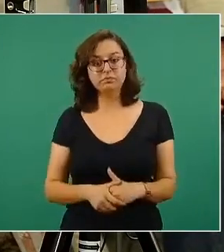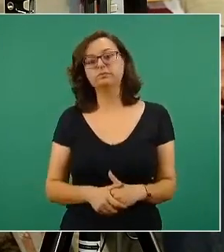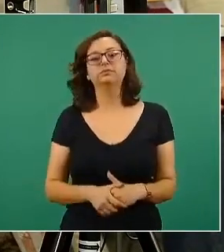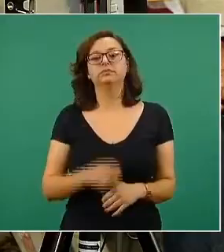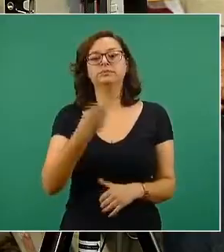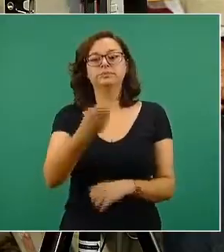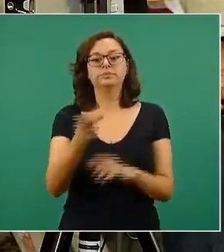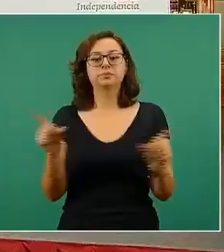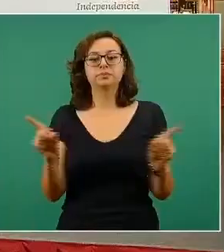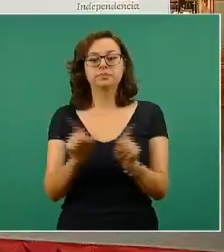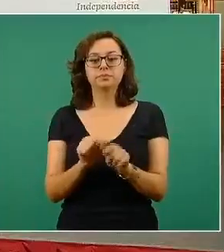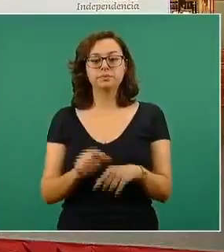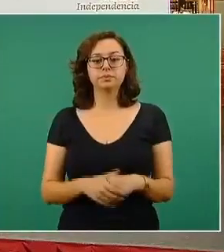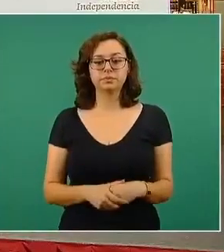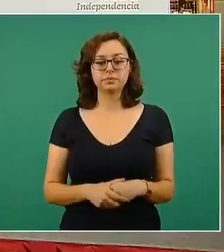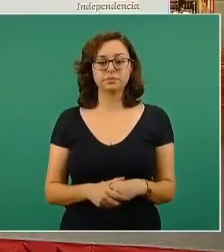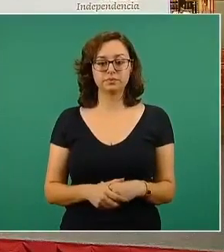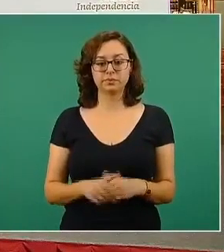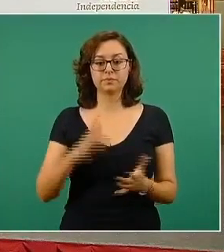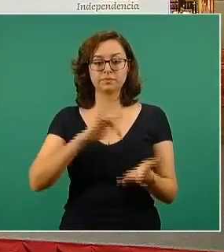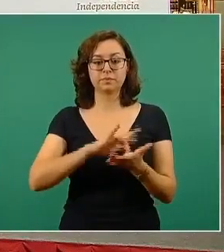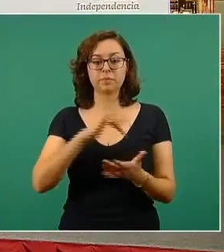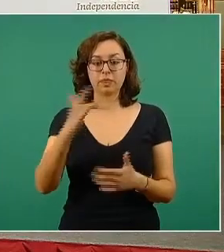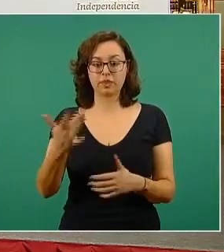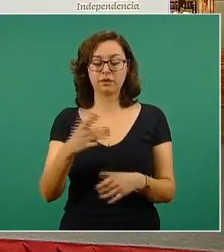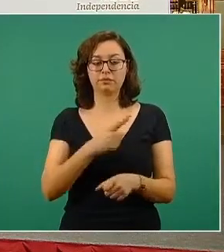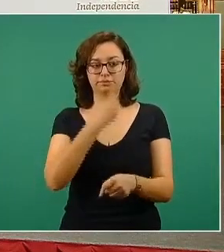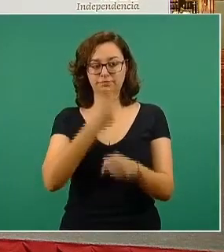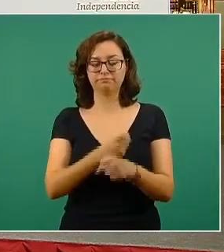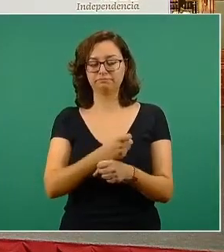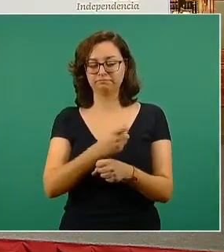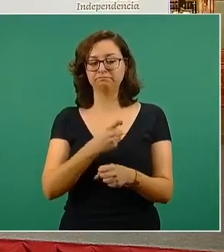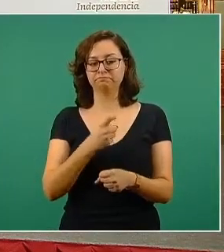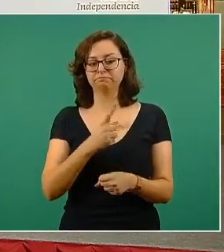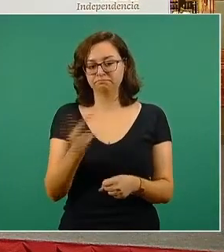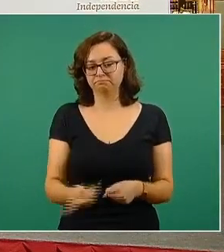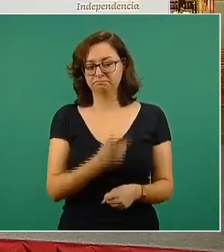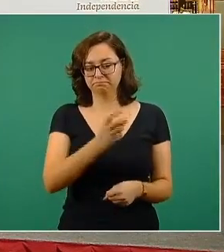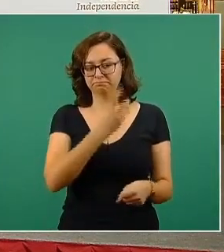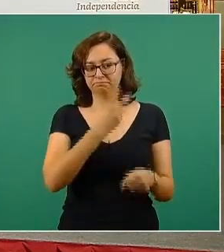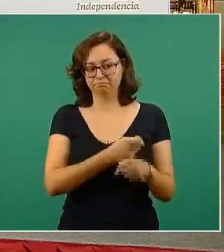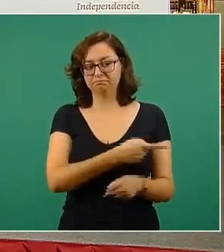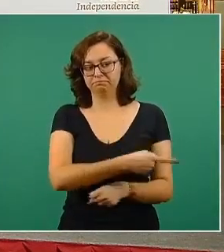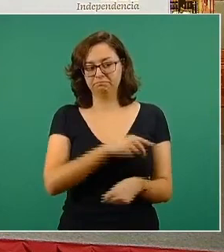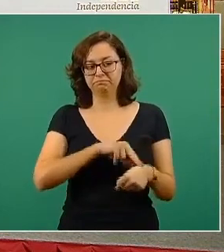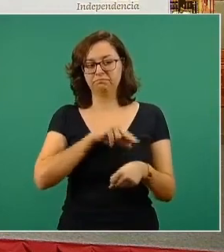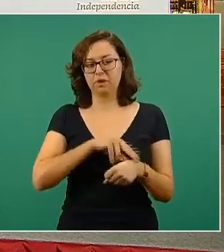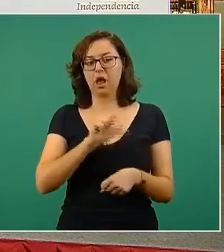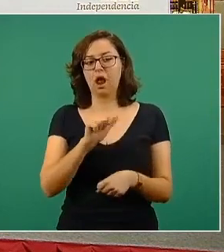eso sería todo. Gracias. Muchas gracias. Contesto la primera, le dejo al doctor Alomía contestar la segunda.